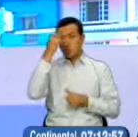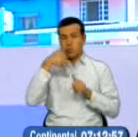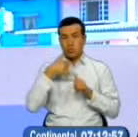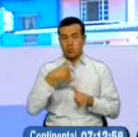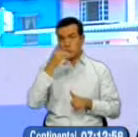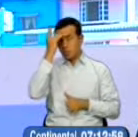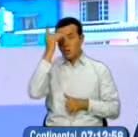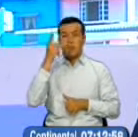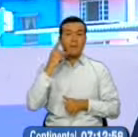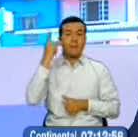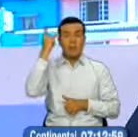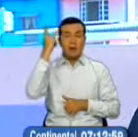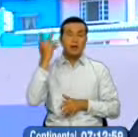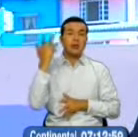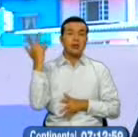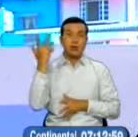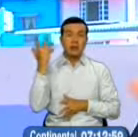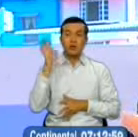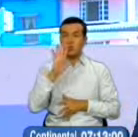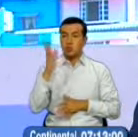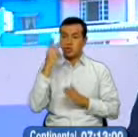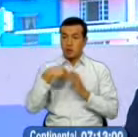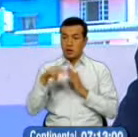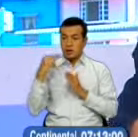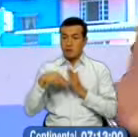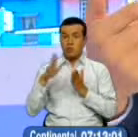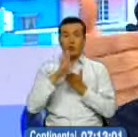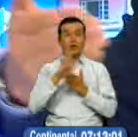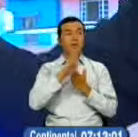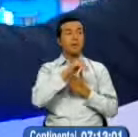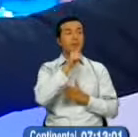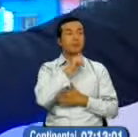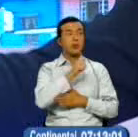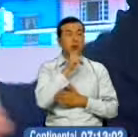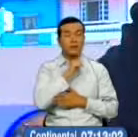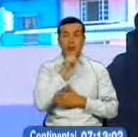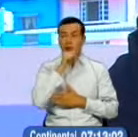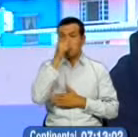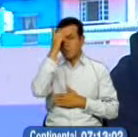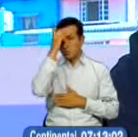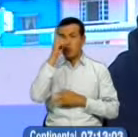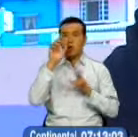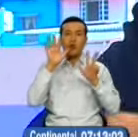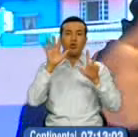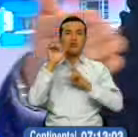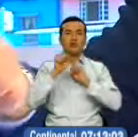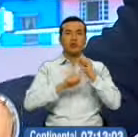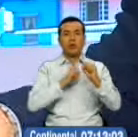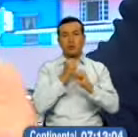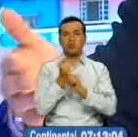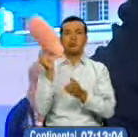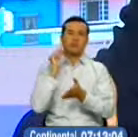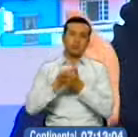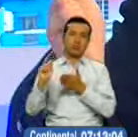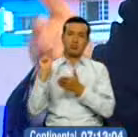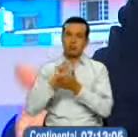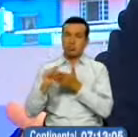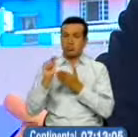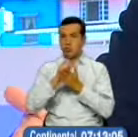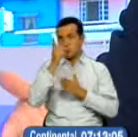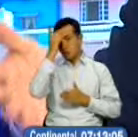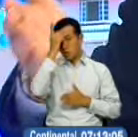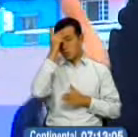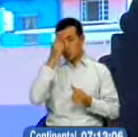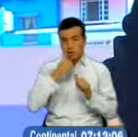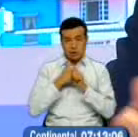aquellos padres de familia que se endeudaron con las escuelas privadas y tuvieron que adquirir deudas a 8 años, y que justamente esas deudas se